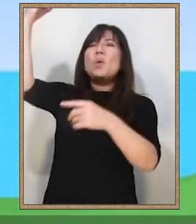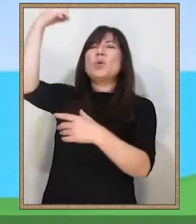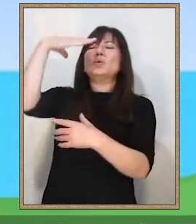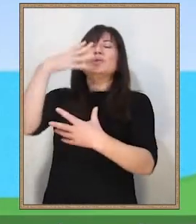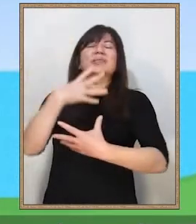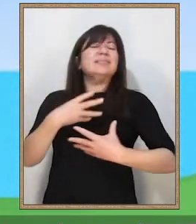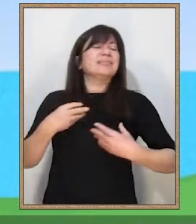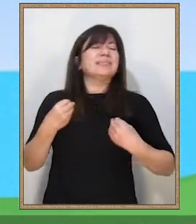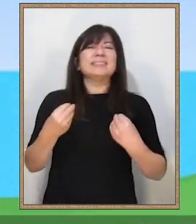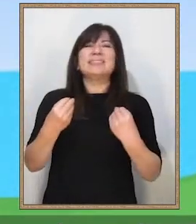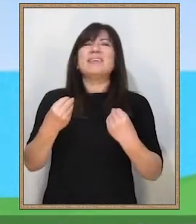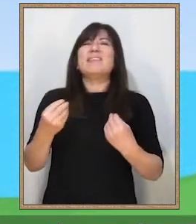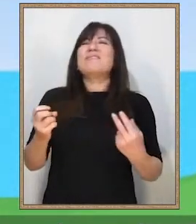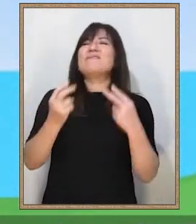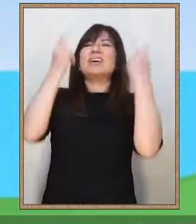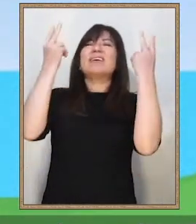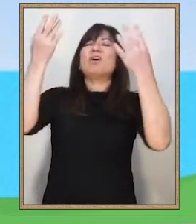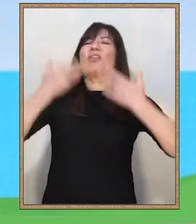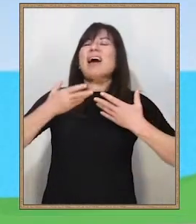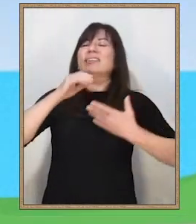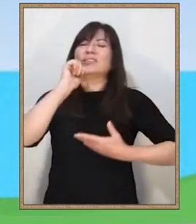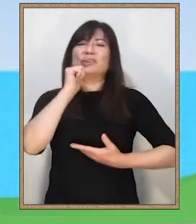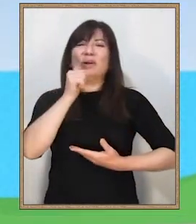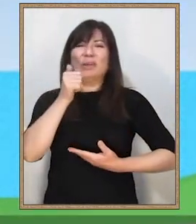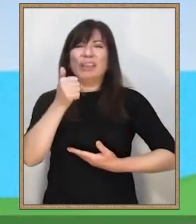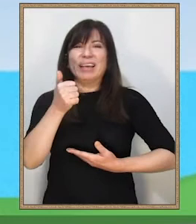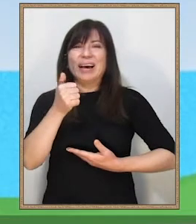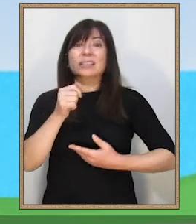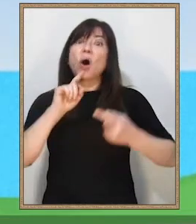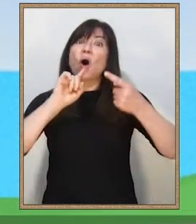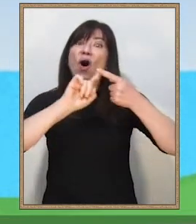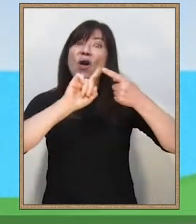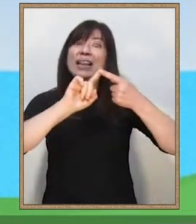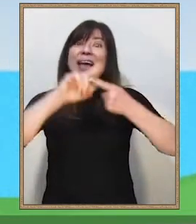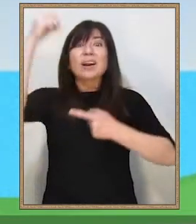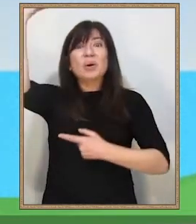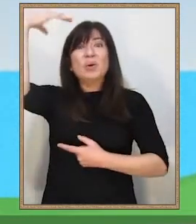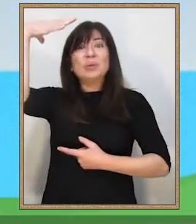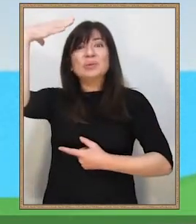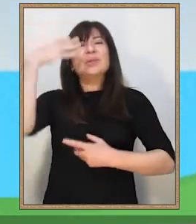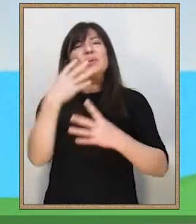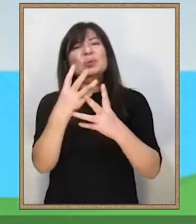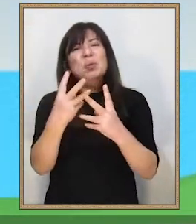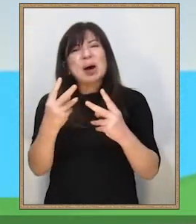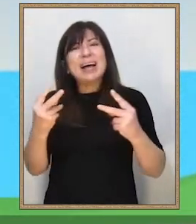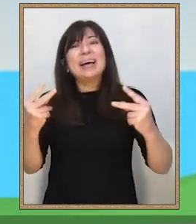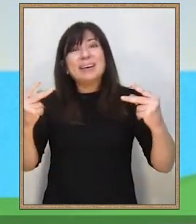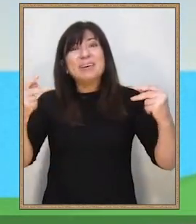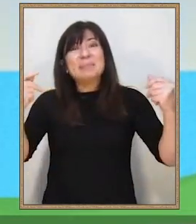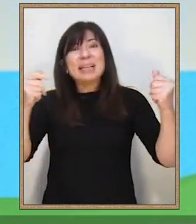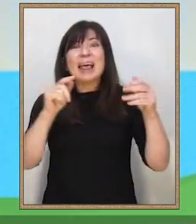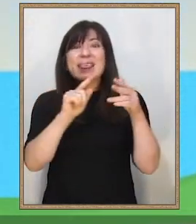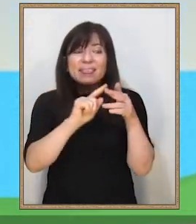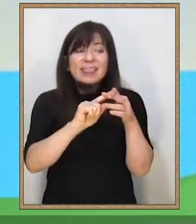luz y esta vitalidad que nos da día a día. Nos vamos a conectar con esa luz y suavemente